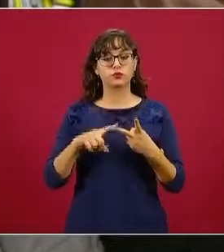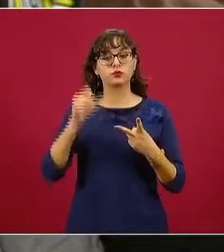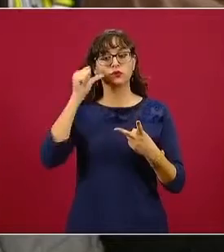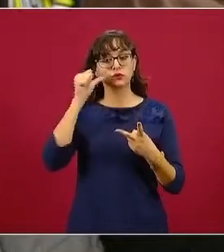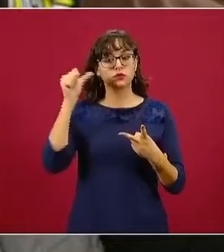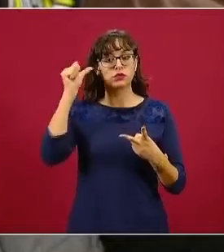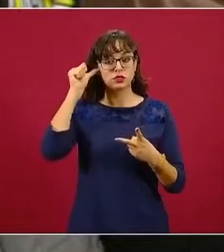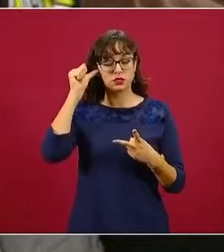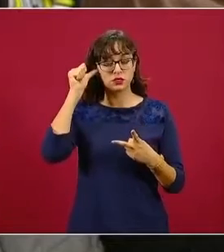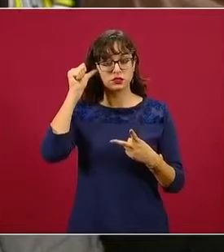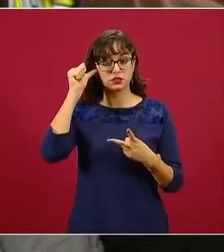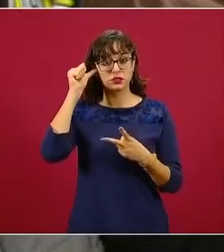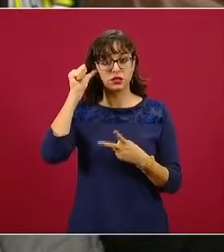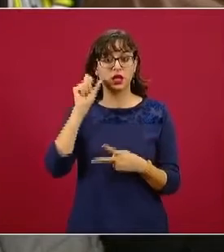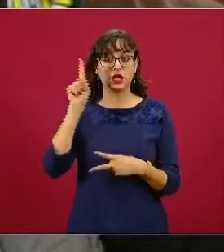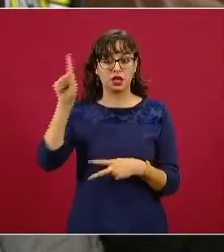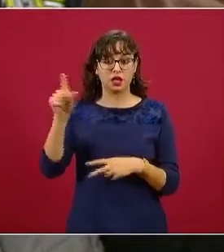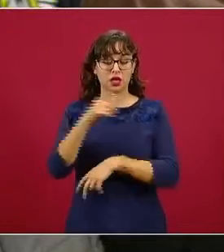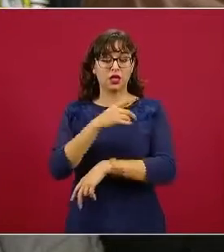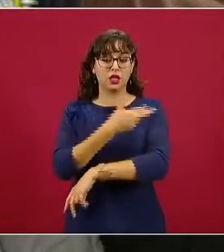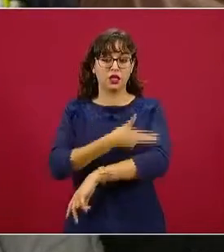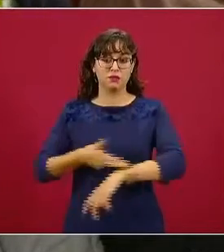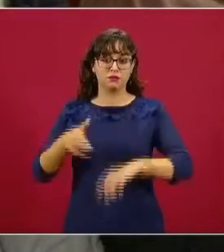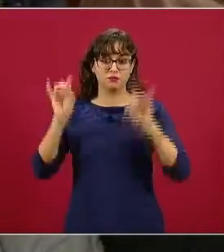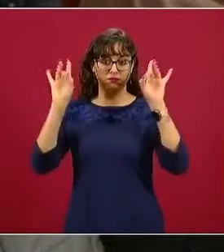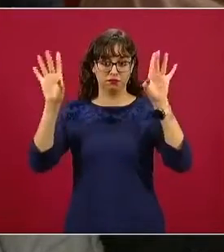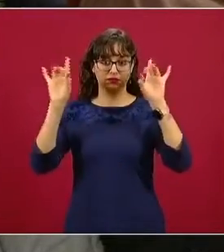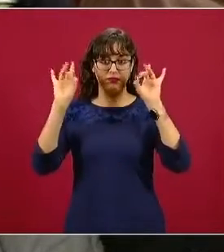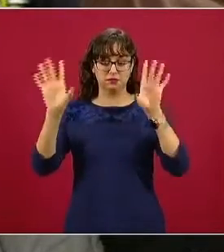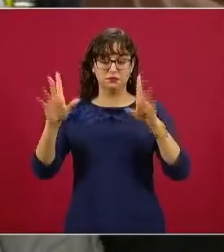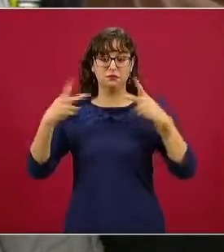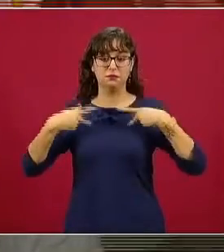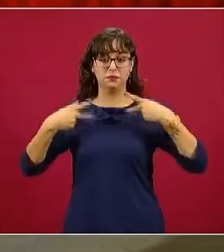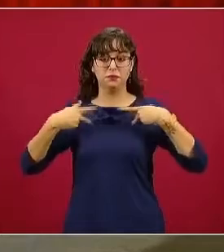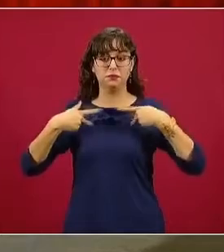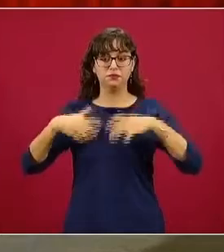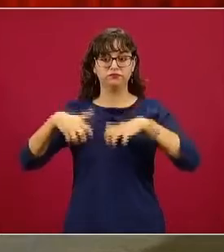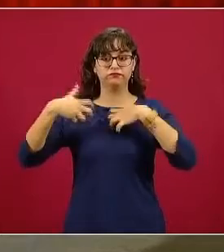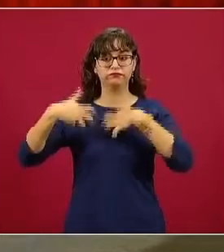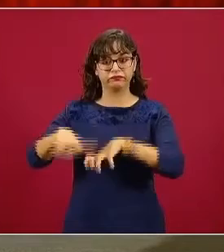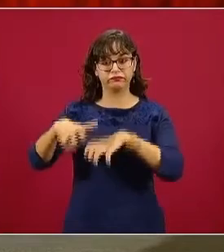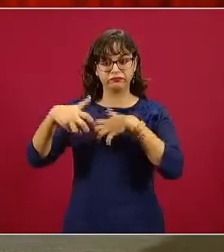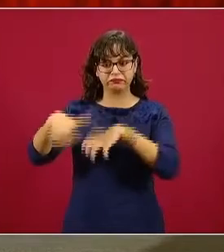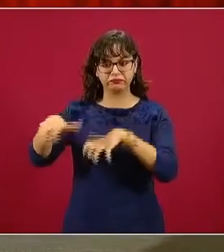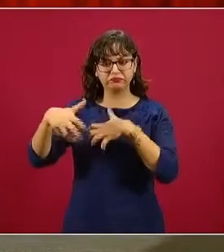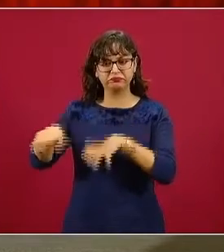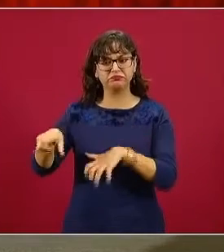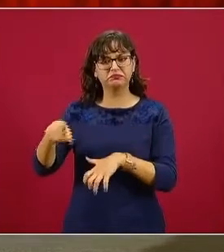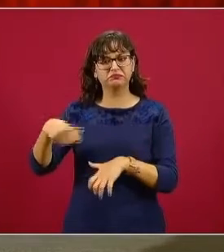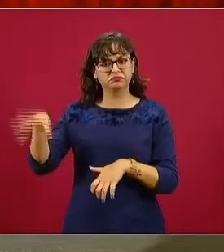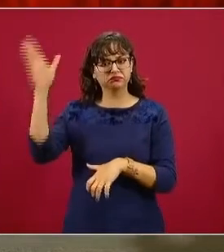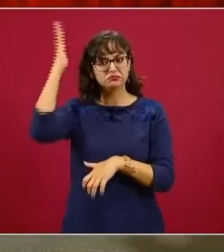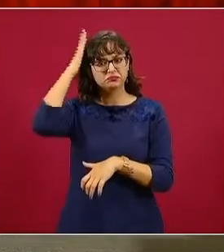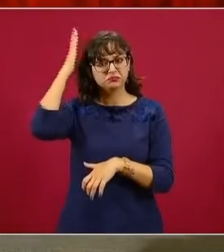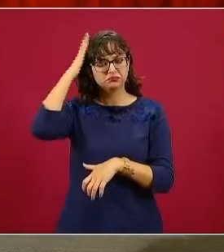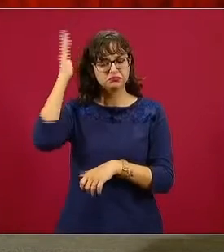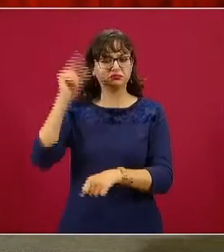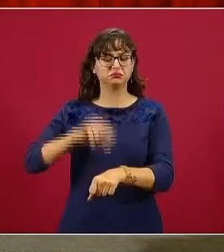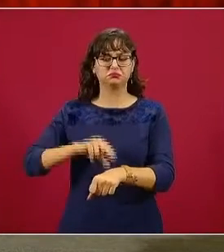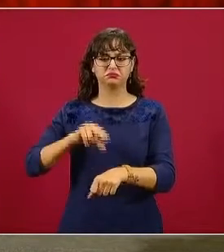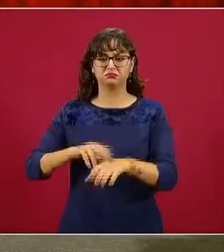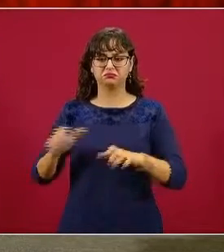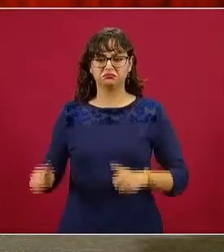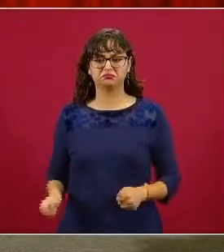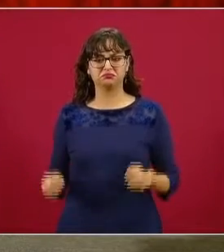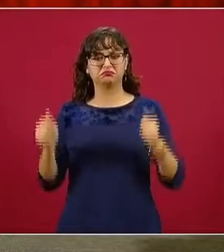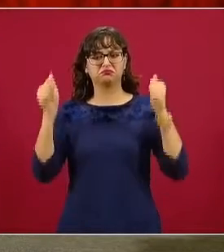una marcha, una manifestación en el Ángel de la Independencia de personas, llamó la atención porque iban encabezados por médicos acerca de